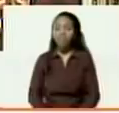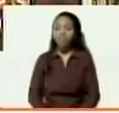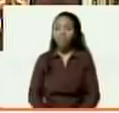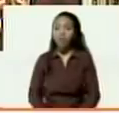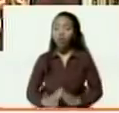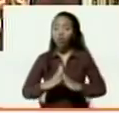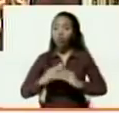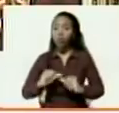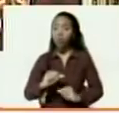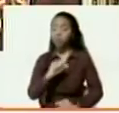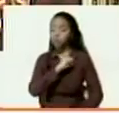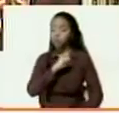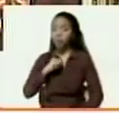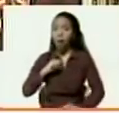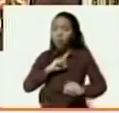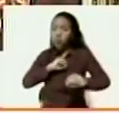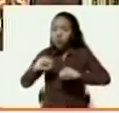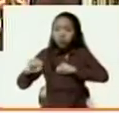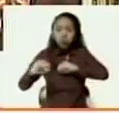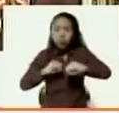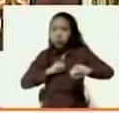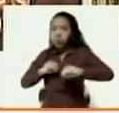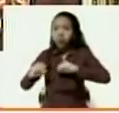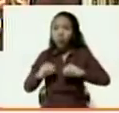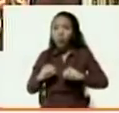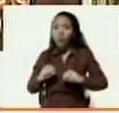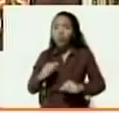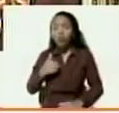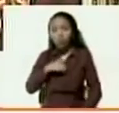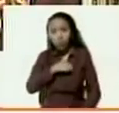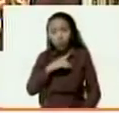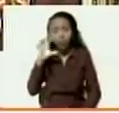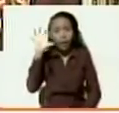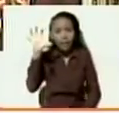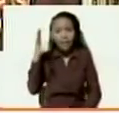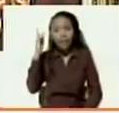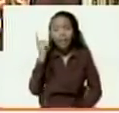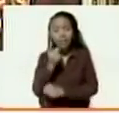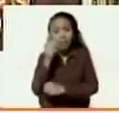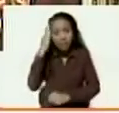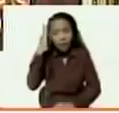el personal, vamos a movilizar, debe saber nuestro país,